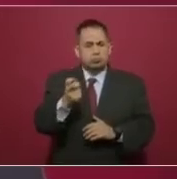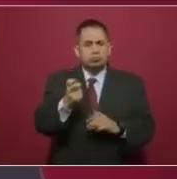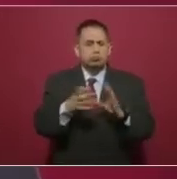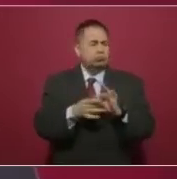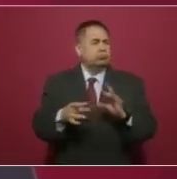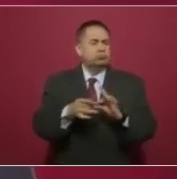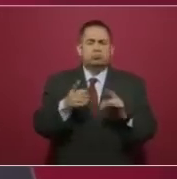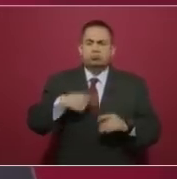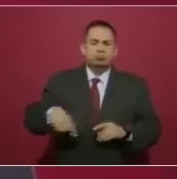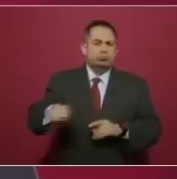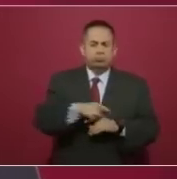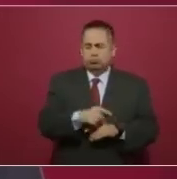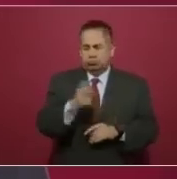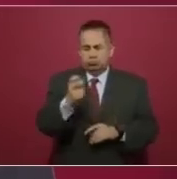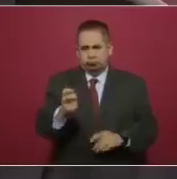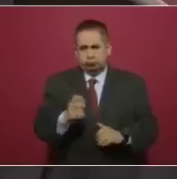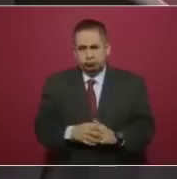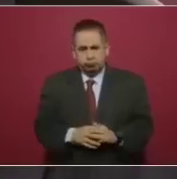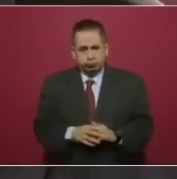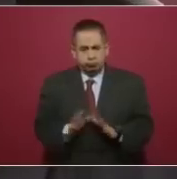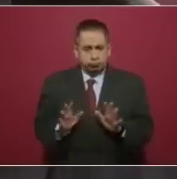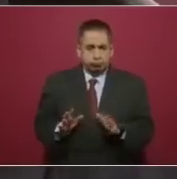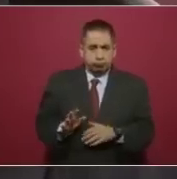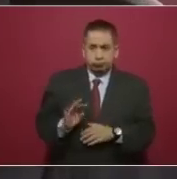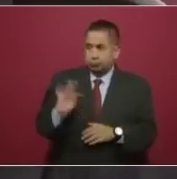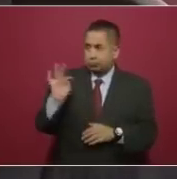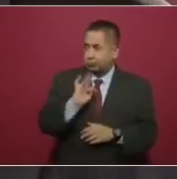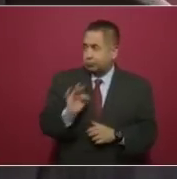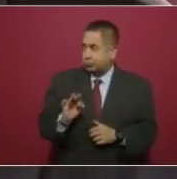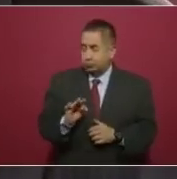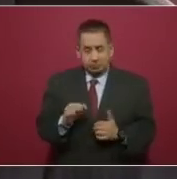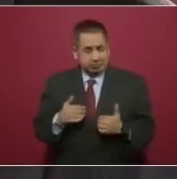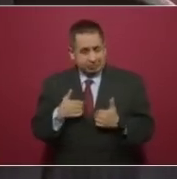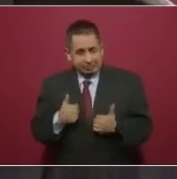quedamos. Si no se entiende,